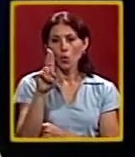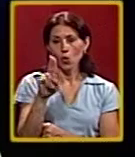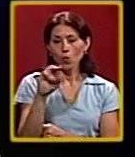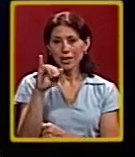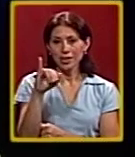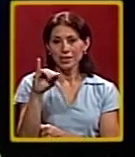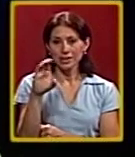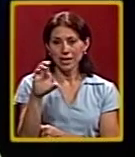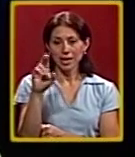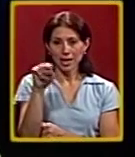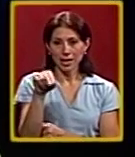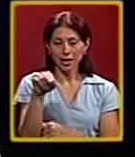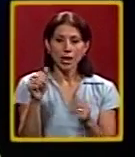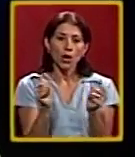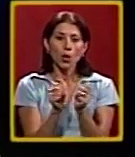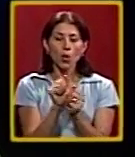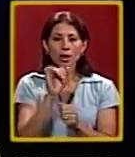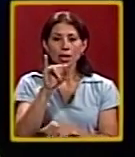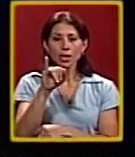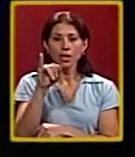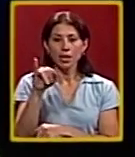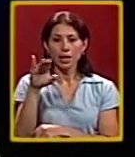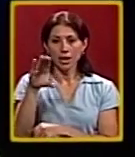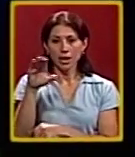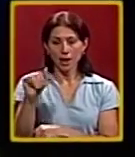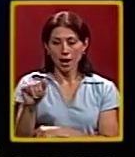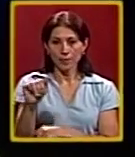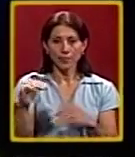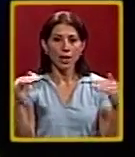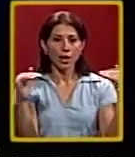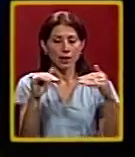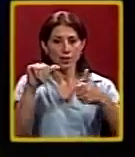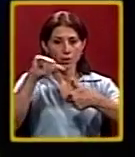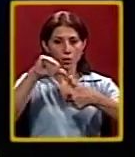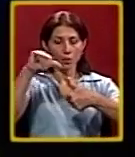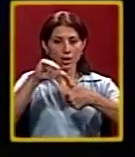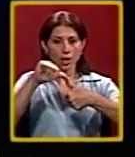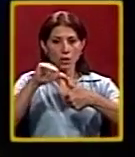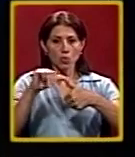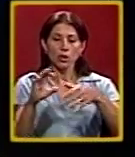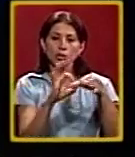UICN con el IICA a nivel centroamericano sobre